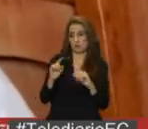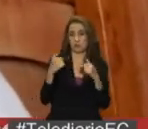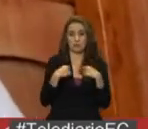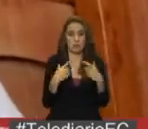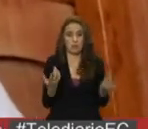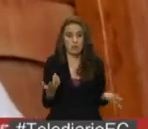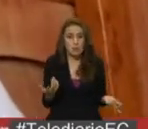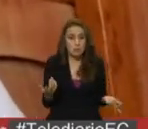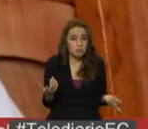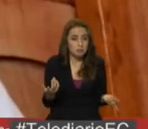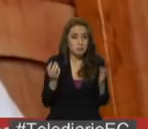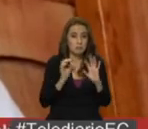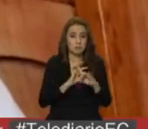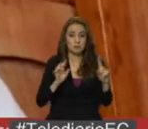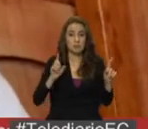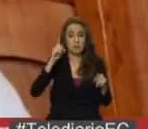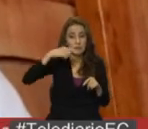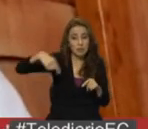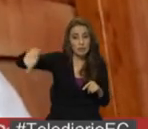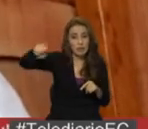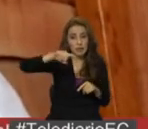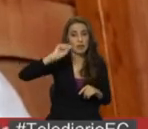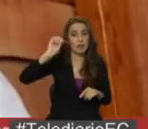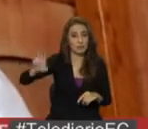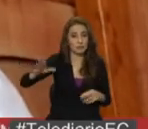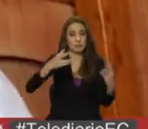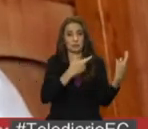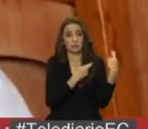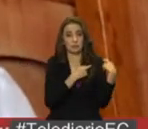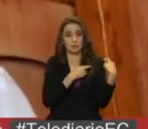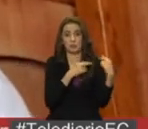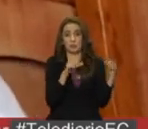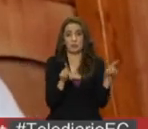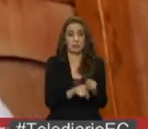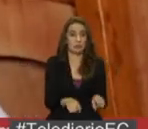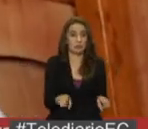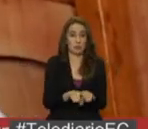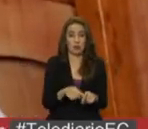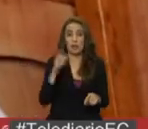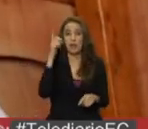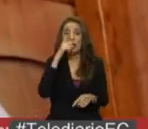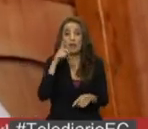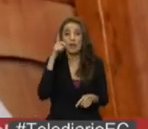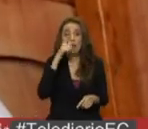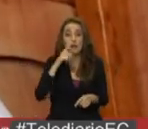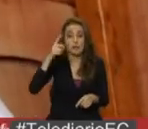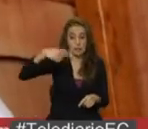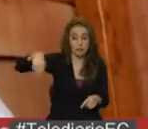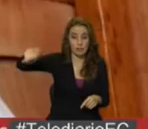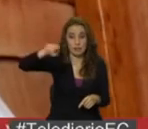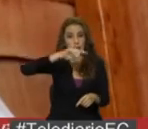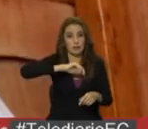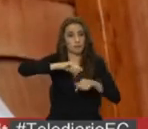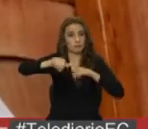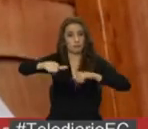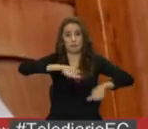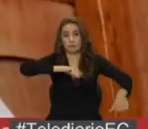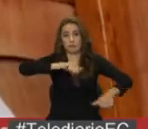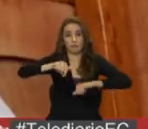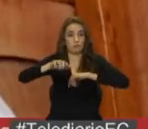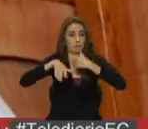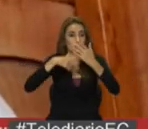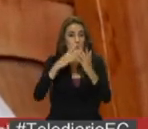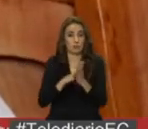he firmado, porque él es responsable, políticamente responsable, administrativa, civil y